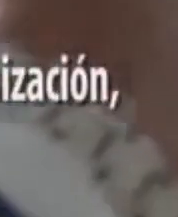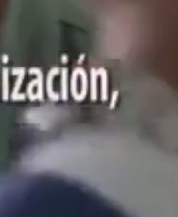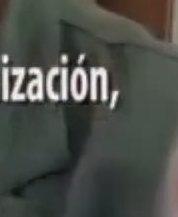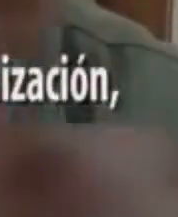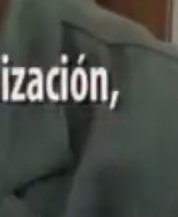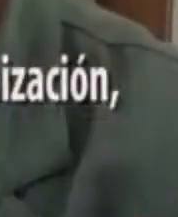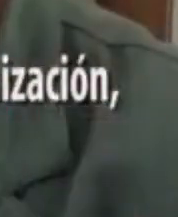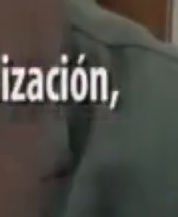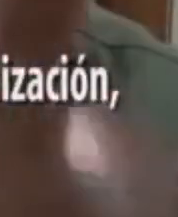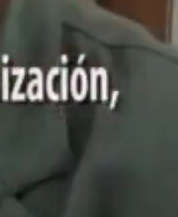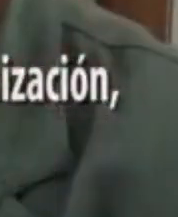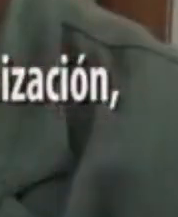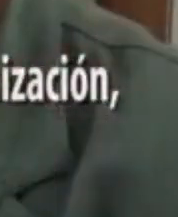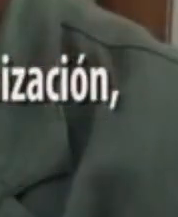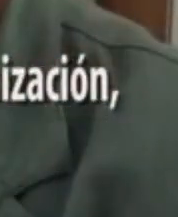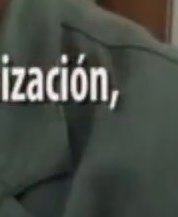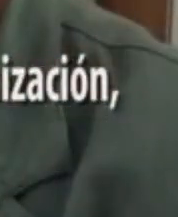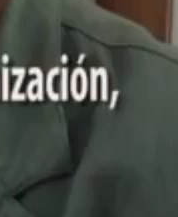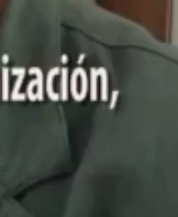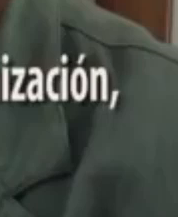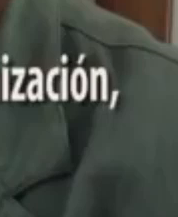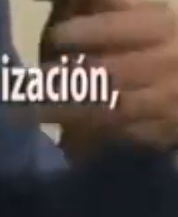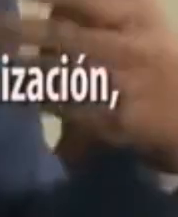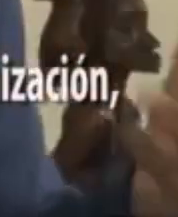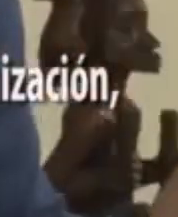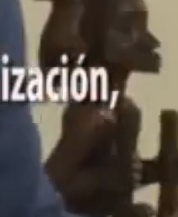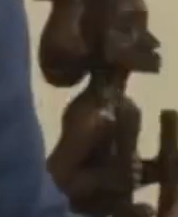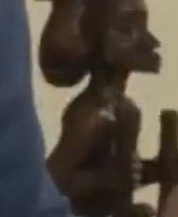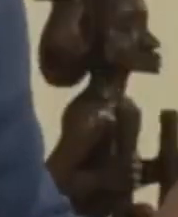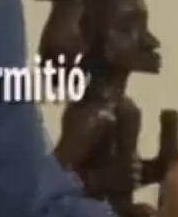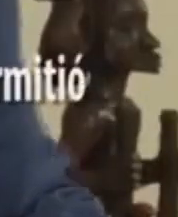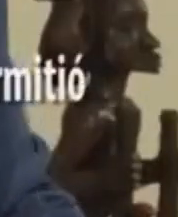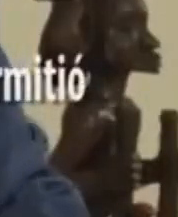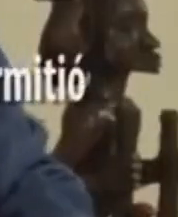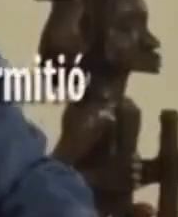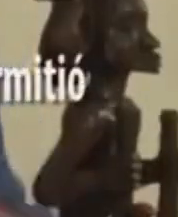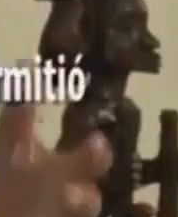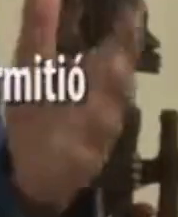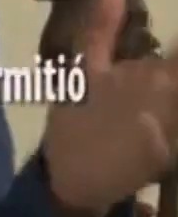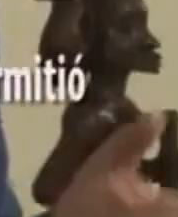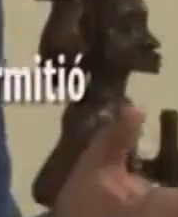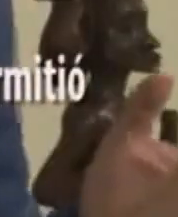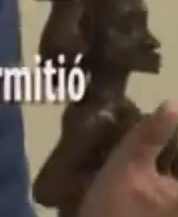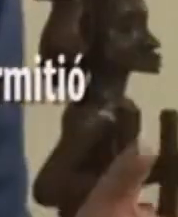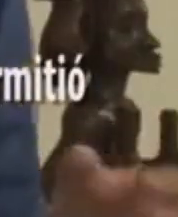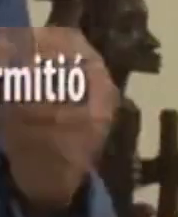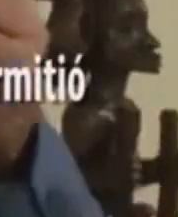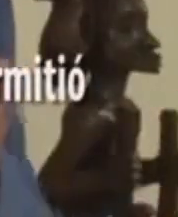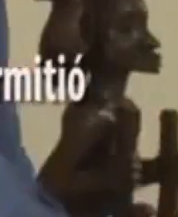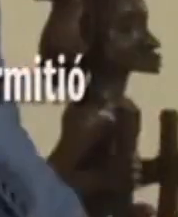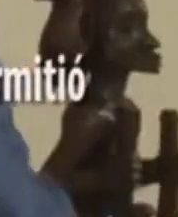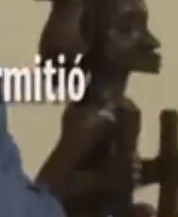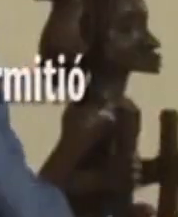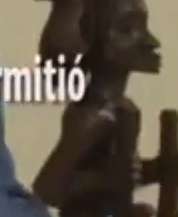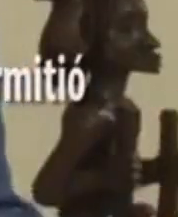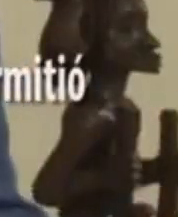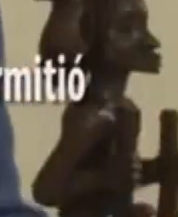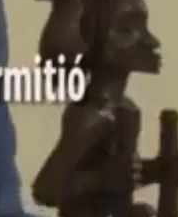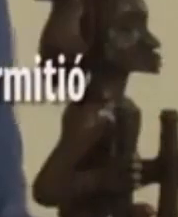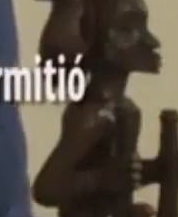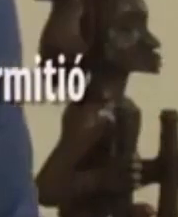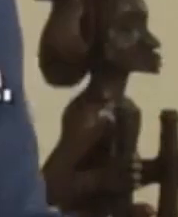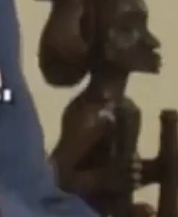já deslocados, quer dizer, fomos tendo maior organização. A presença das tropas cubanas permitiu que nós